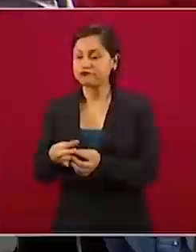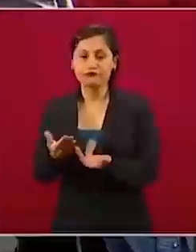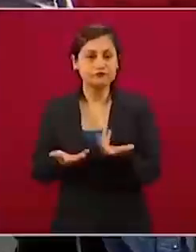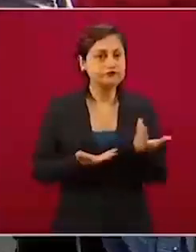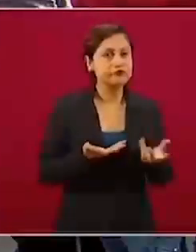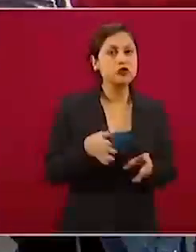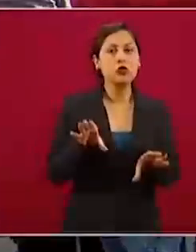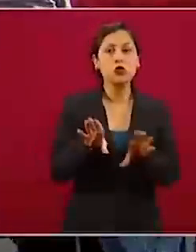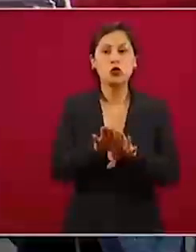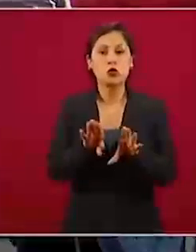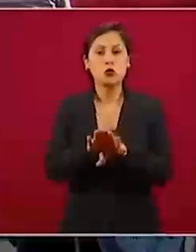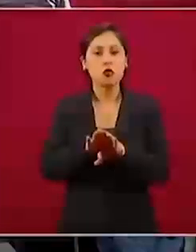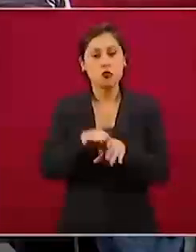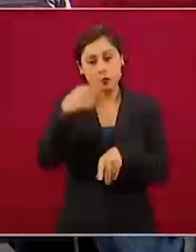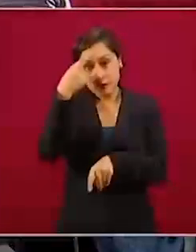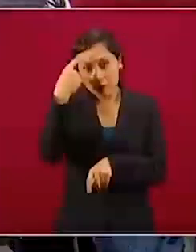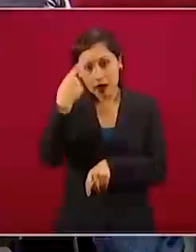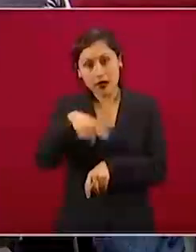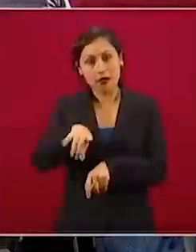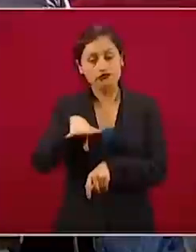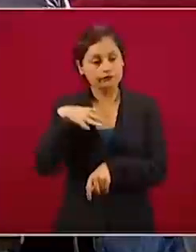Estamos